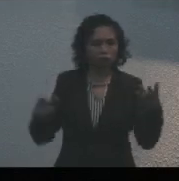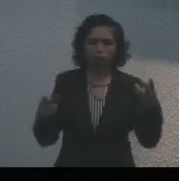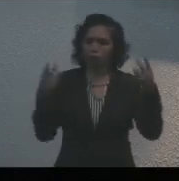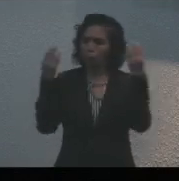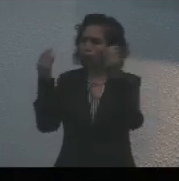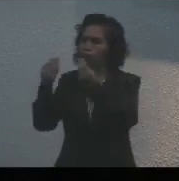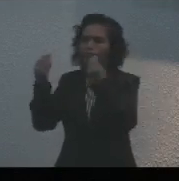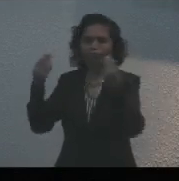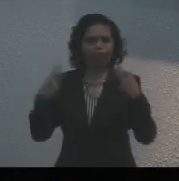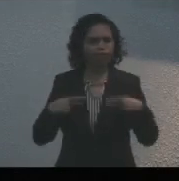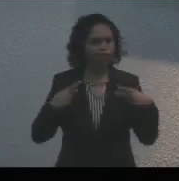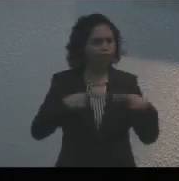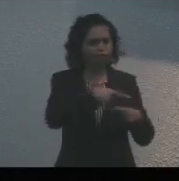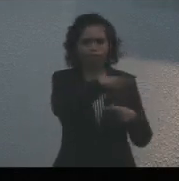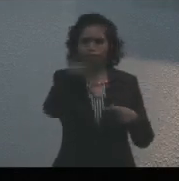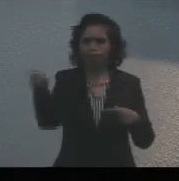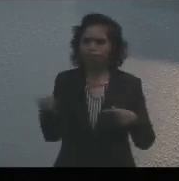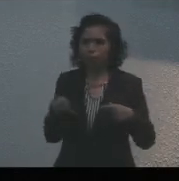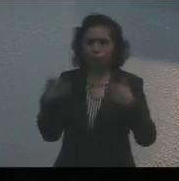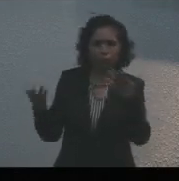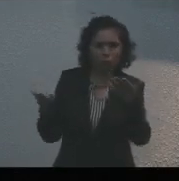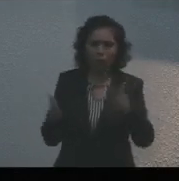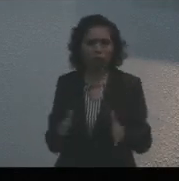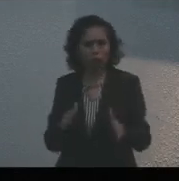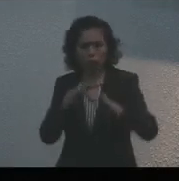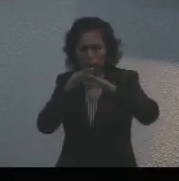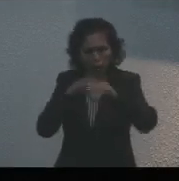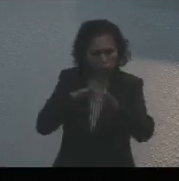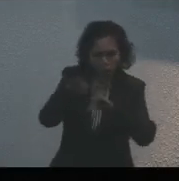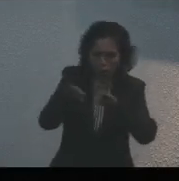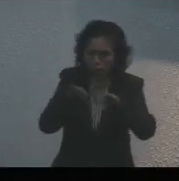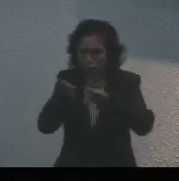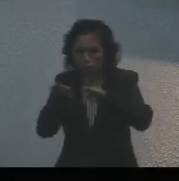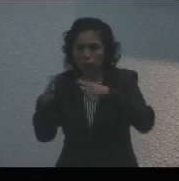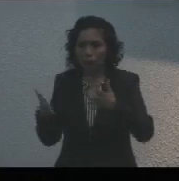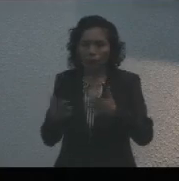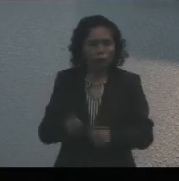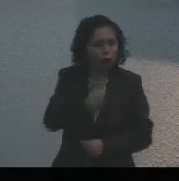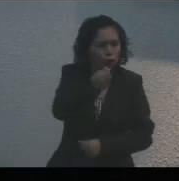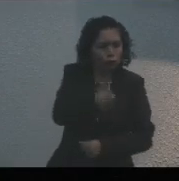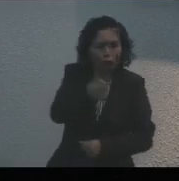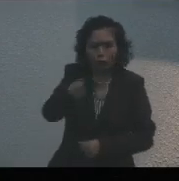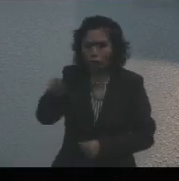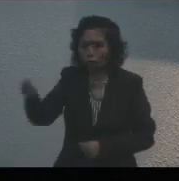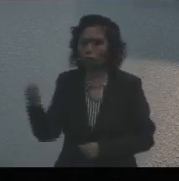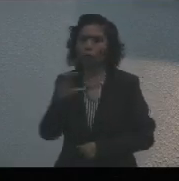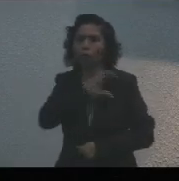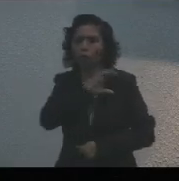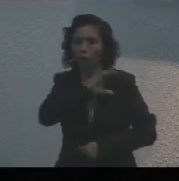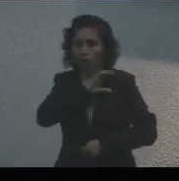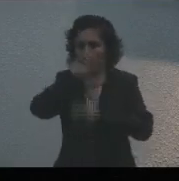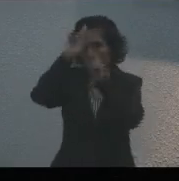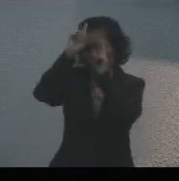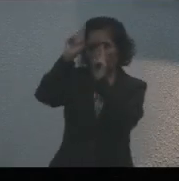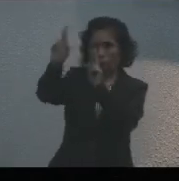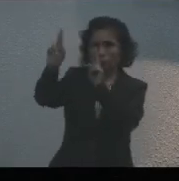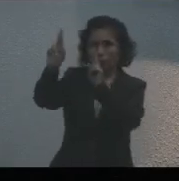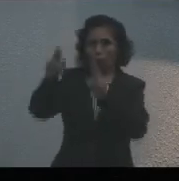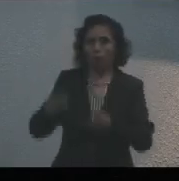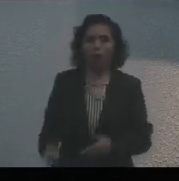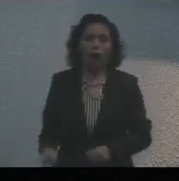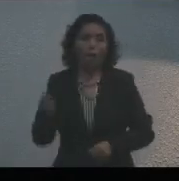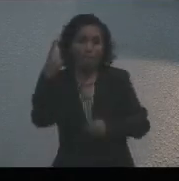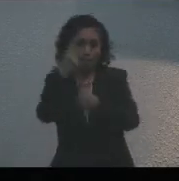personalidades y líderes comprometidos por el bienestar de Quintana Roo. Saludo con profundo cariño y respeto a la primera